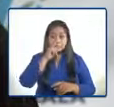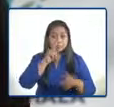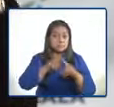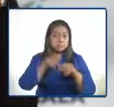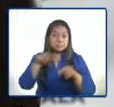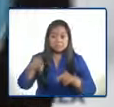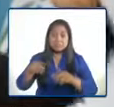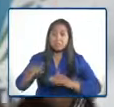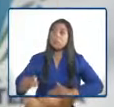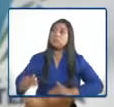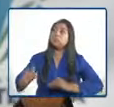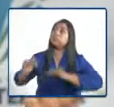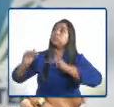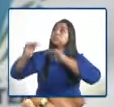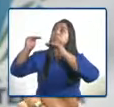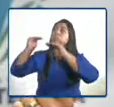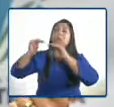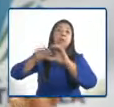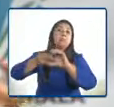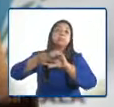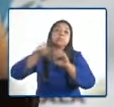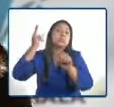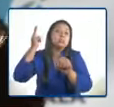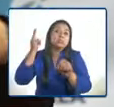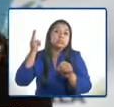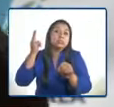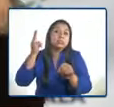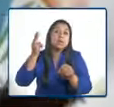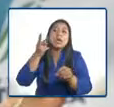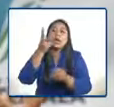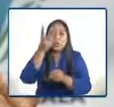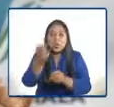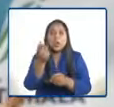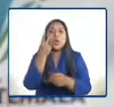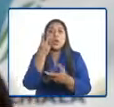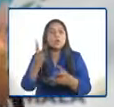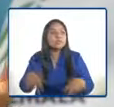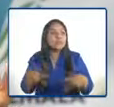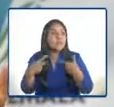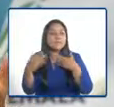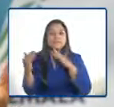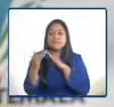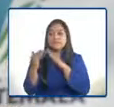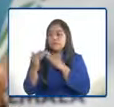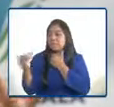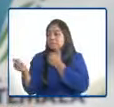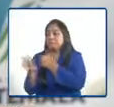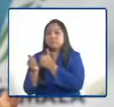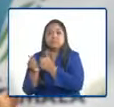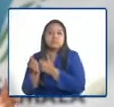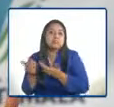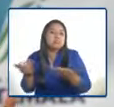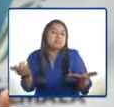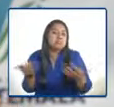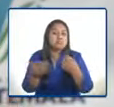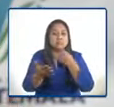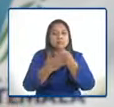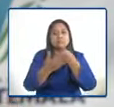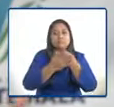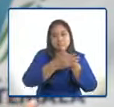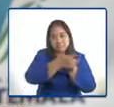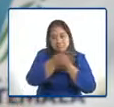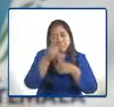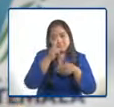tarde o temprano estos niños van a salir de los hogares y van a volver a ser vecinos nuestros. Así que hago ese llamado a la población a que